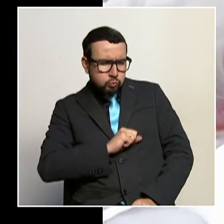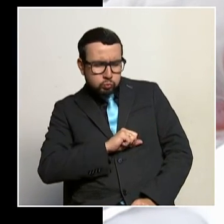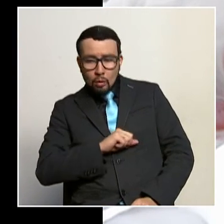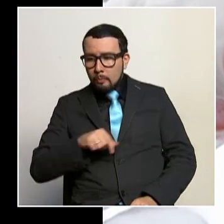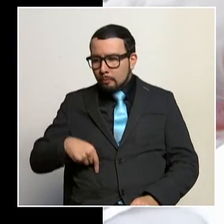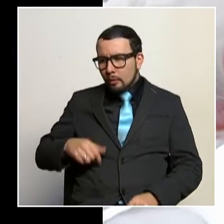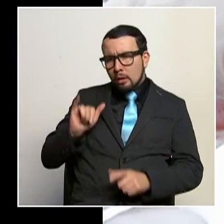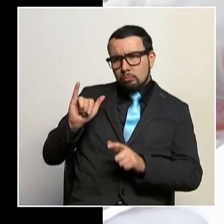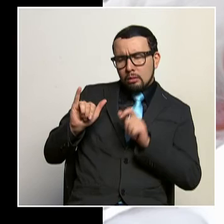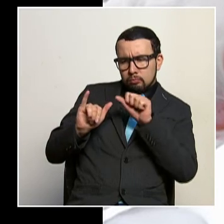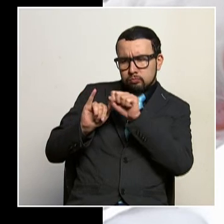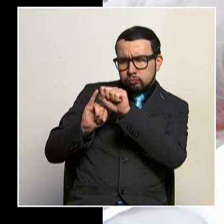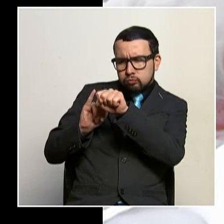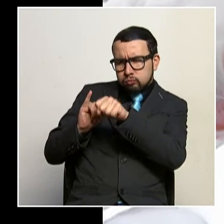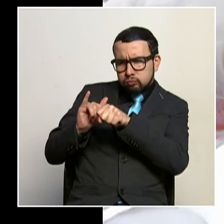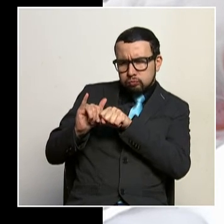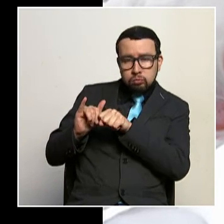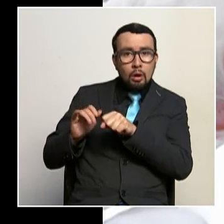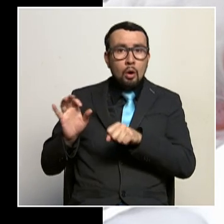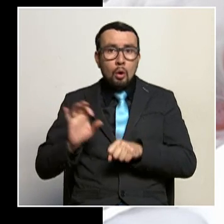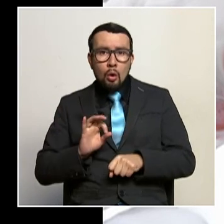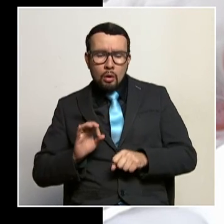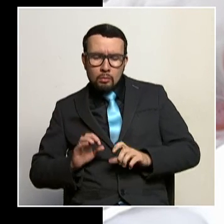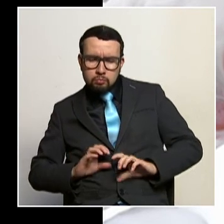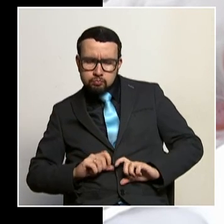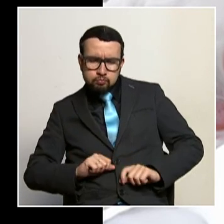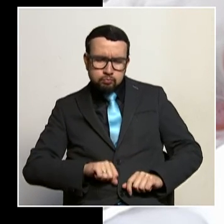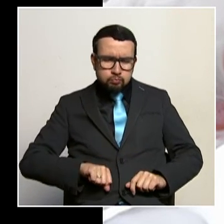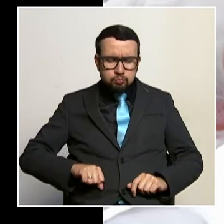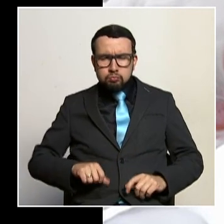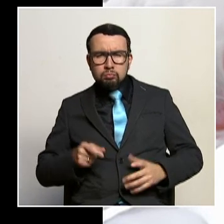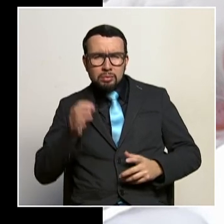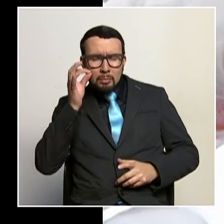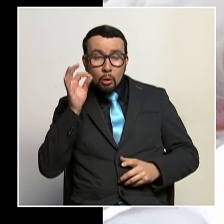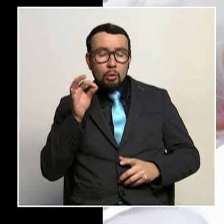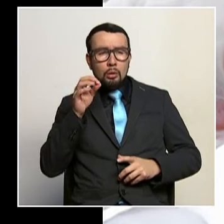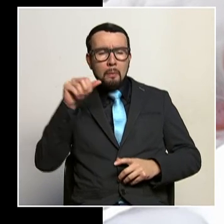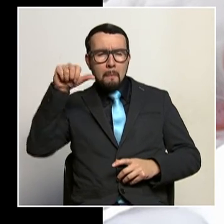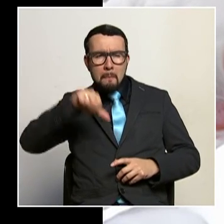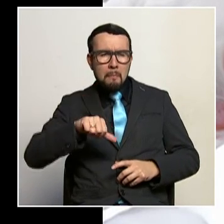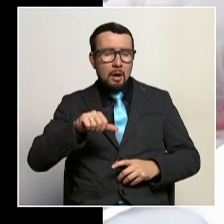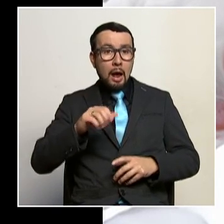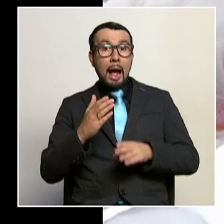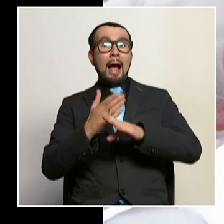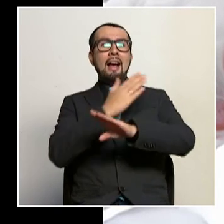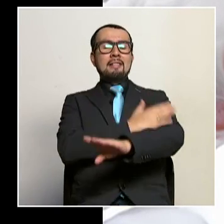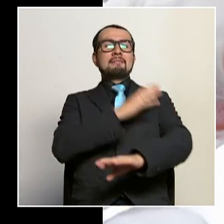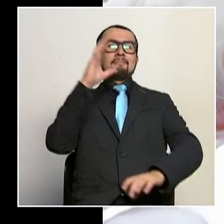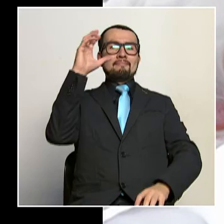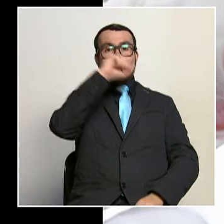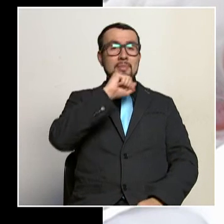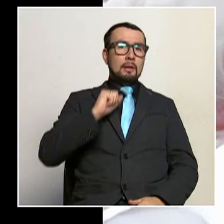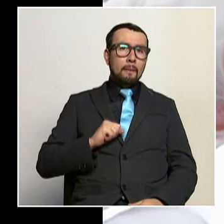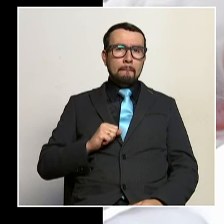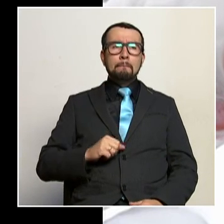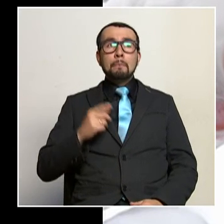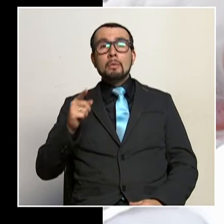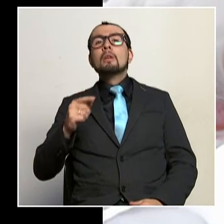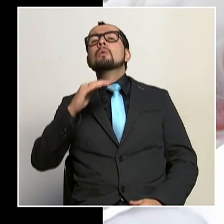y estudiarlos y determinar pues si hay una anomalía de una forma, digamos, precoz. Este barrido ecográfico